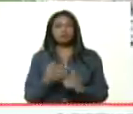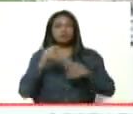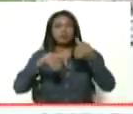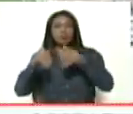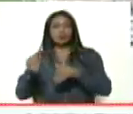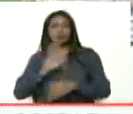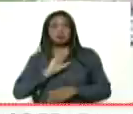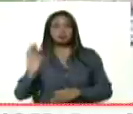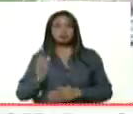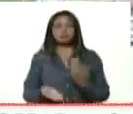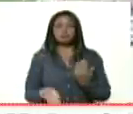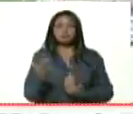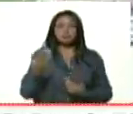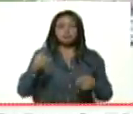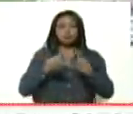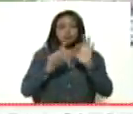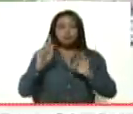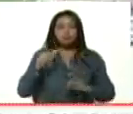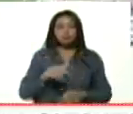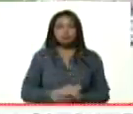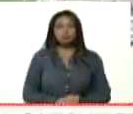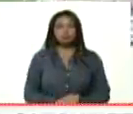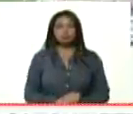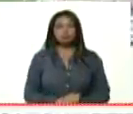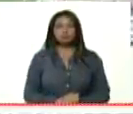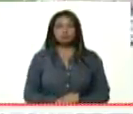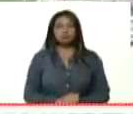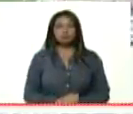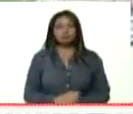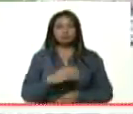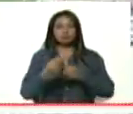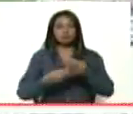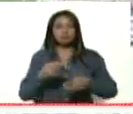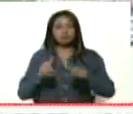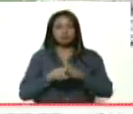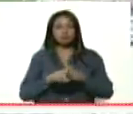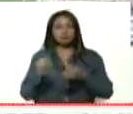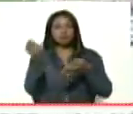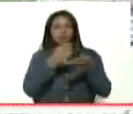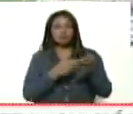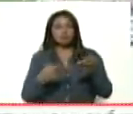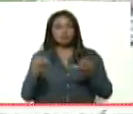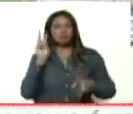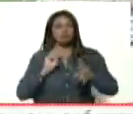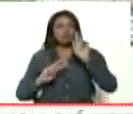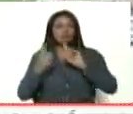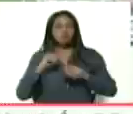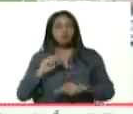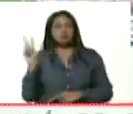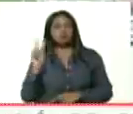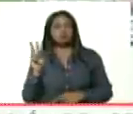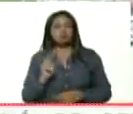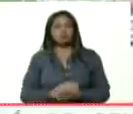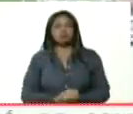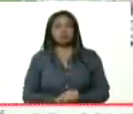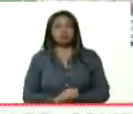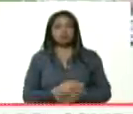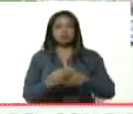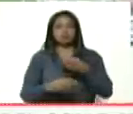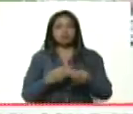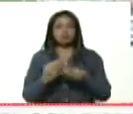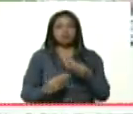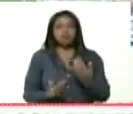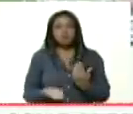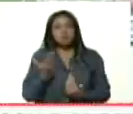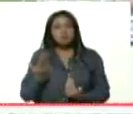que ha sido muy importante para la elaboración del mapa sanitario de Venezuela, que ha sido muy